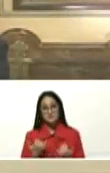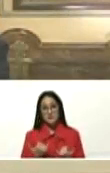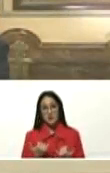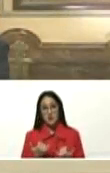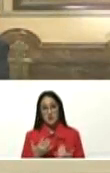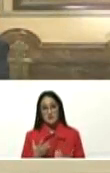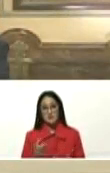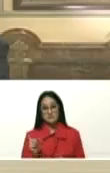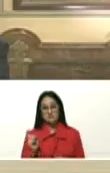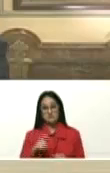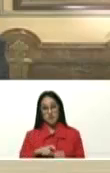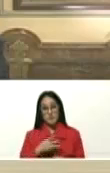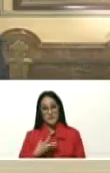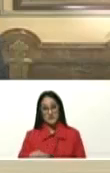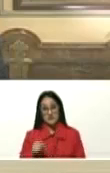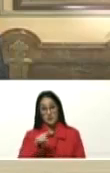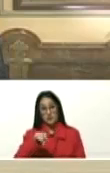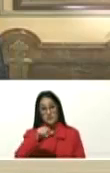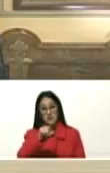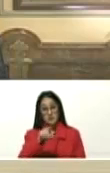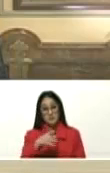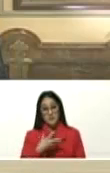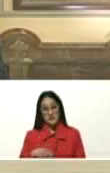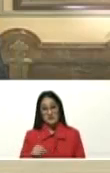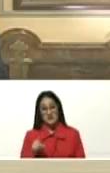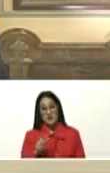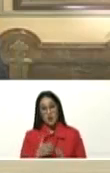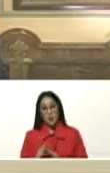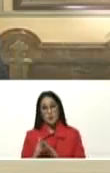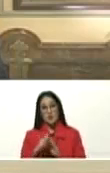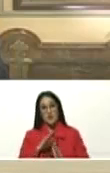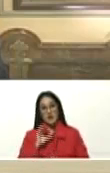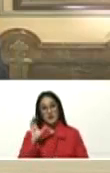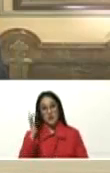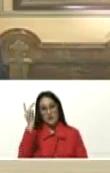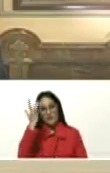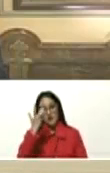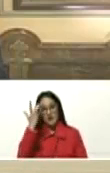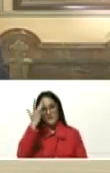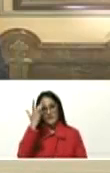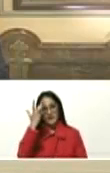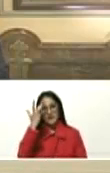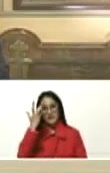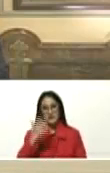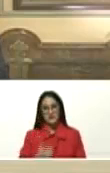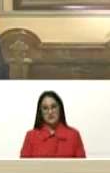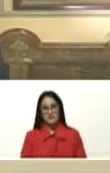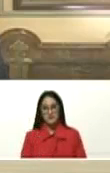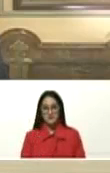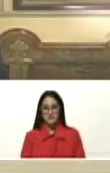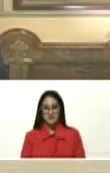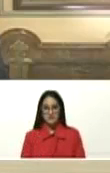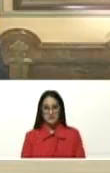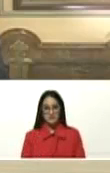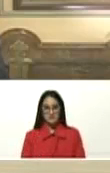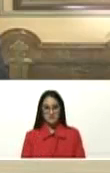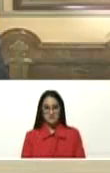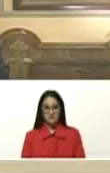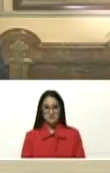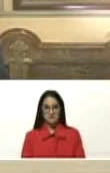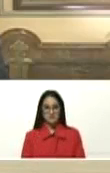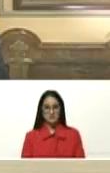la presidencia, usted como presidente de la Comunidad de Estados de África Occidental, CEDAW, tendrá que